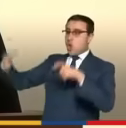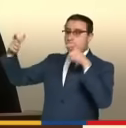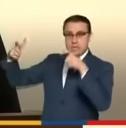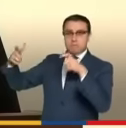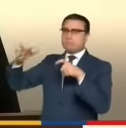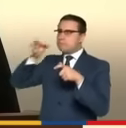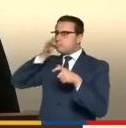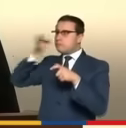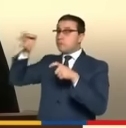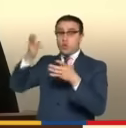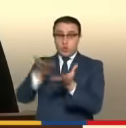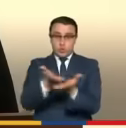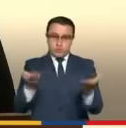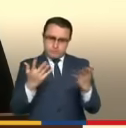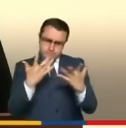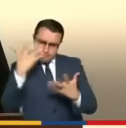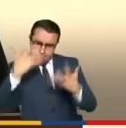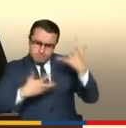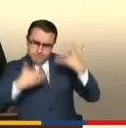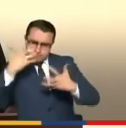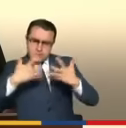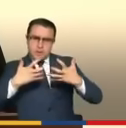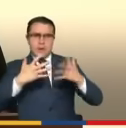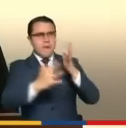examinarán en los datos,